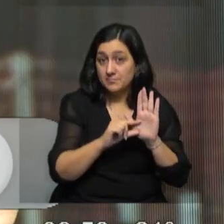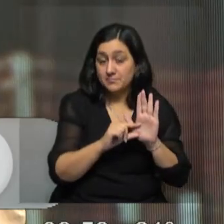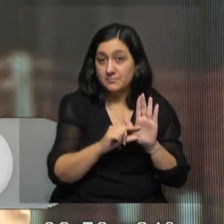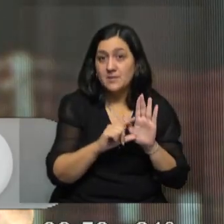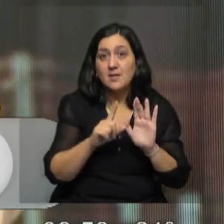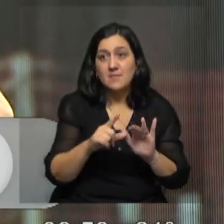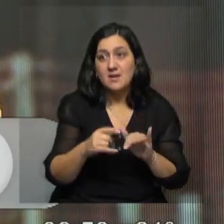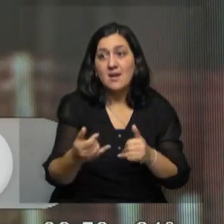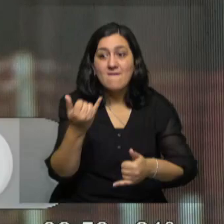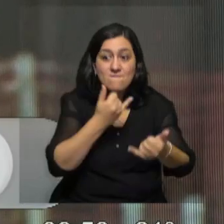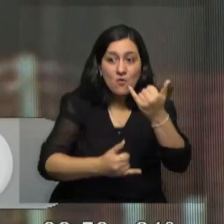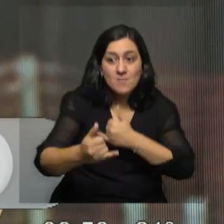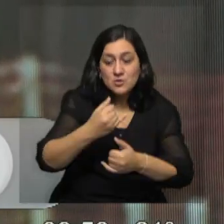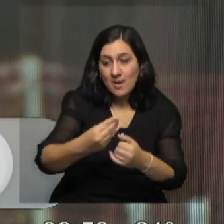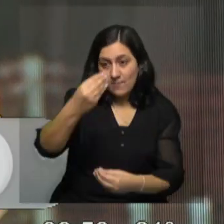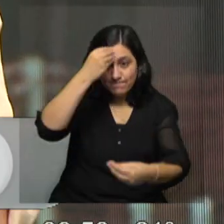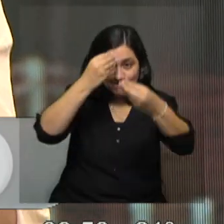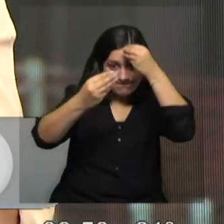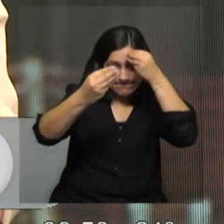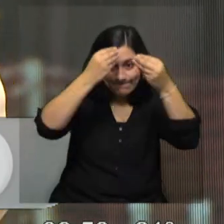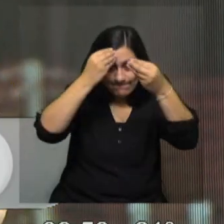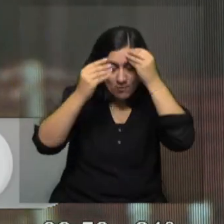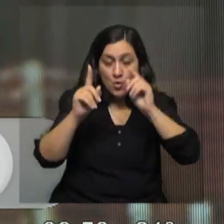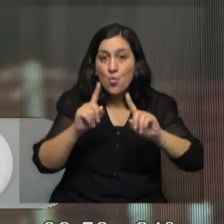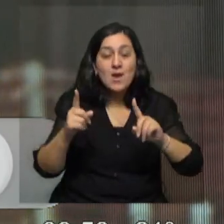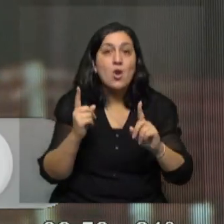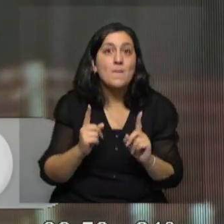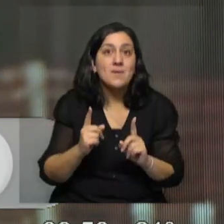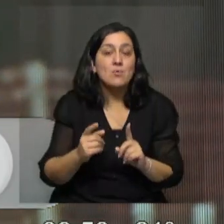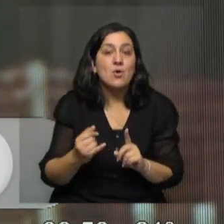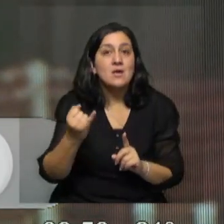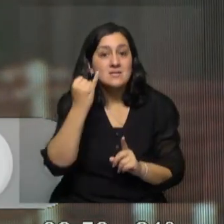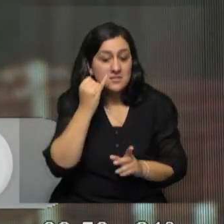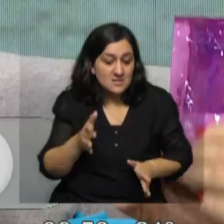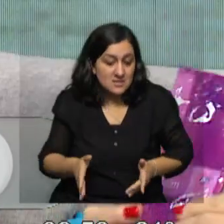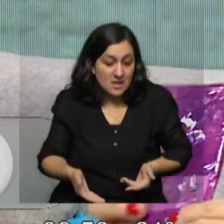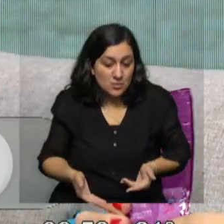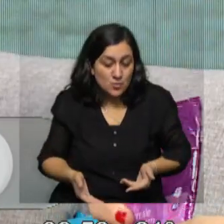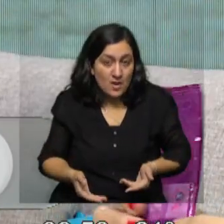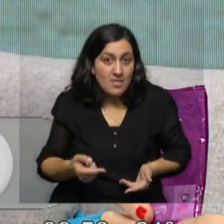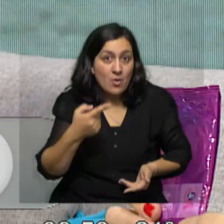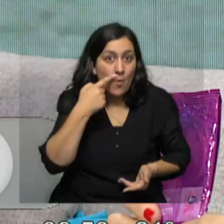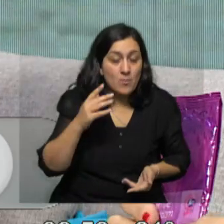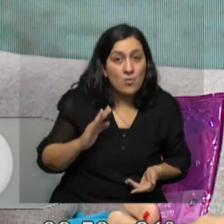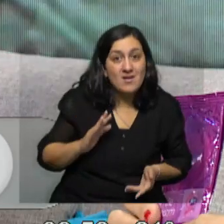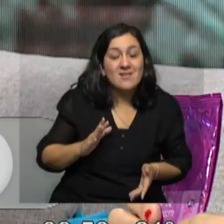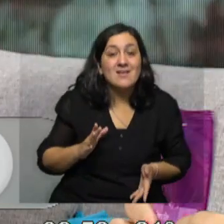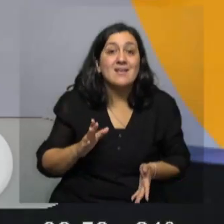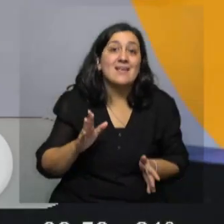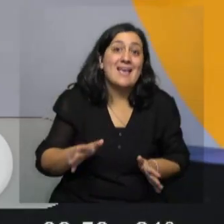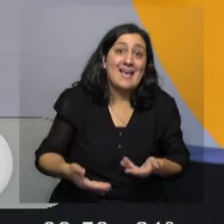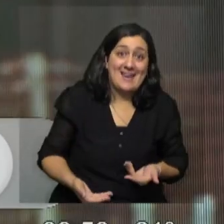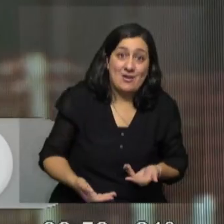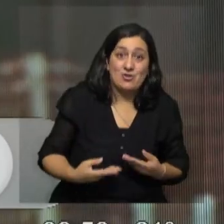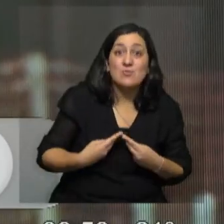la información desde el día uno. No es lo mismo sexo que género. Exacto. Entonces esto también... Esto es lo mismo. Perfecto. ¿Estamos bien hasta estamos ahí? De acuerdo.